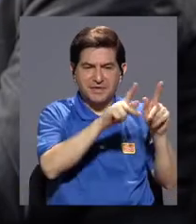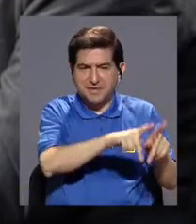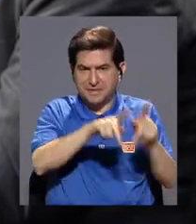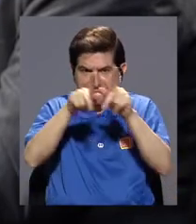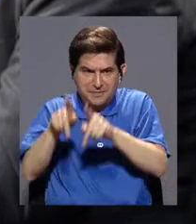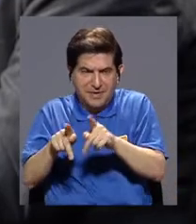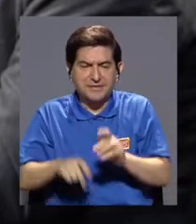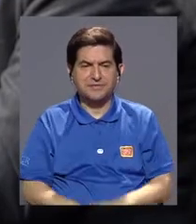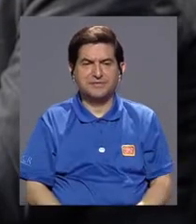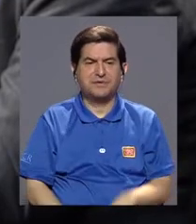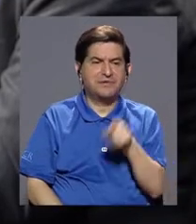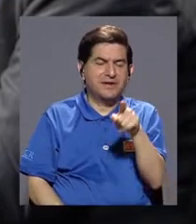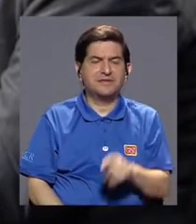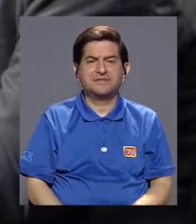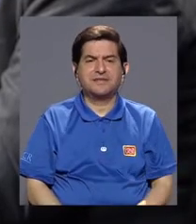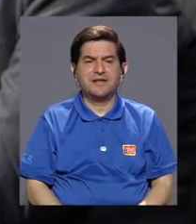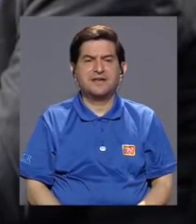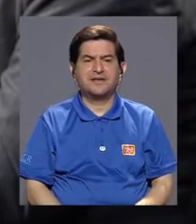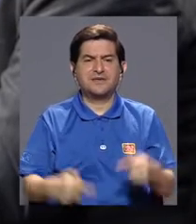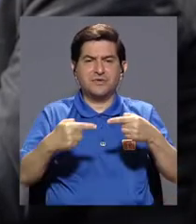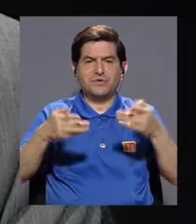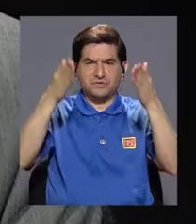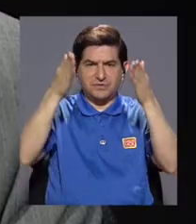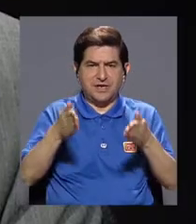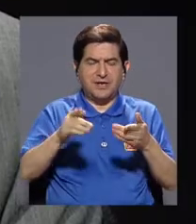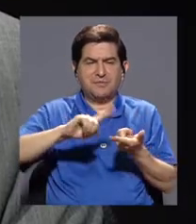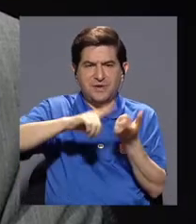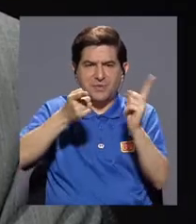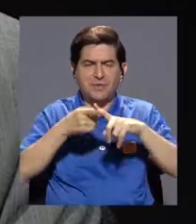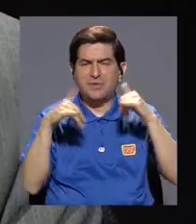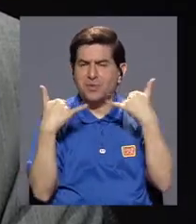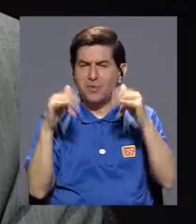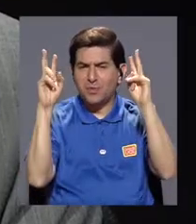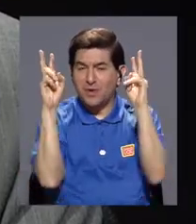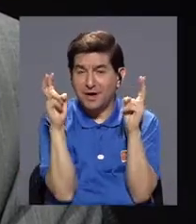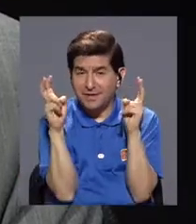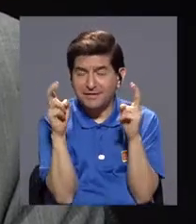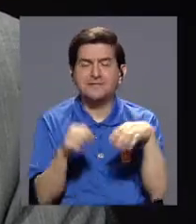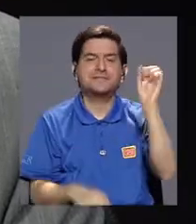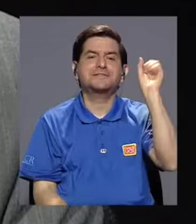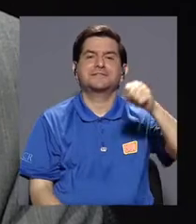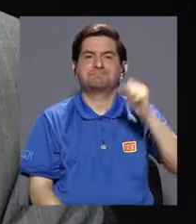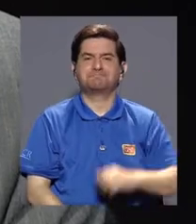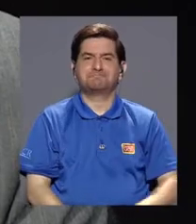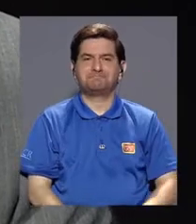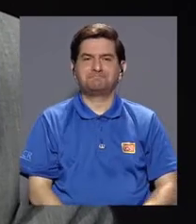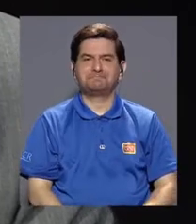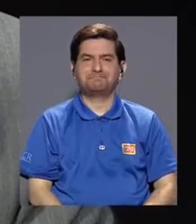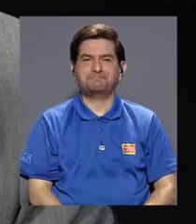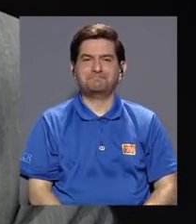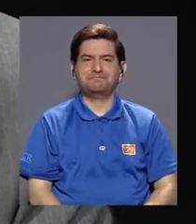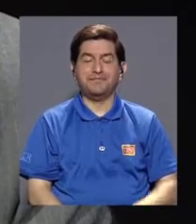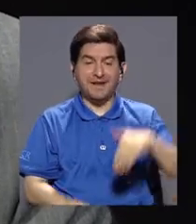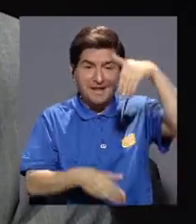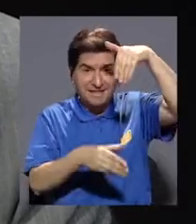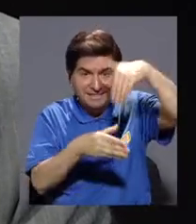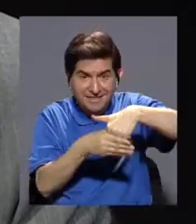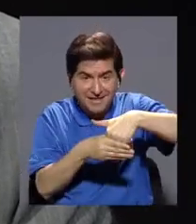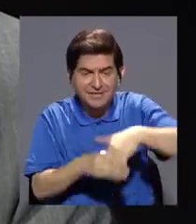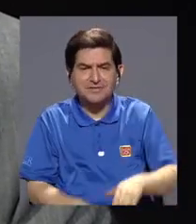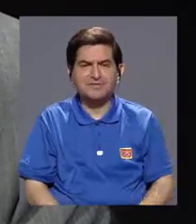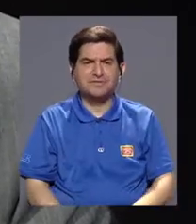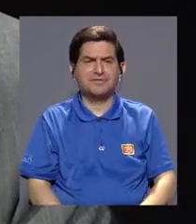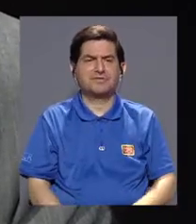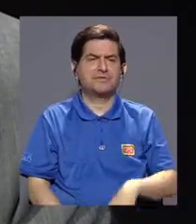que juegan el enemigo amigo. Exactamente. O sea, tenemos en medio de esos